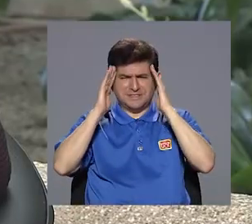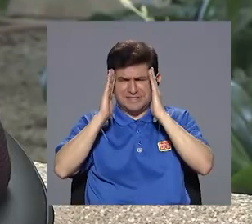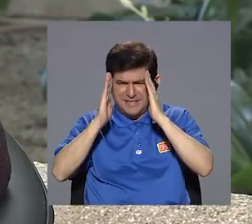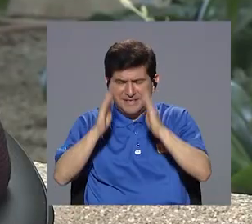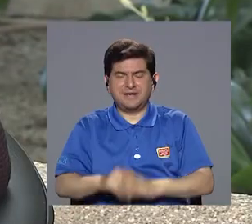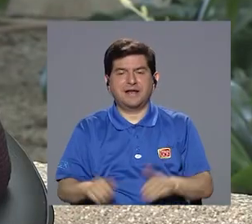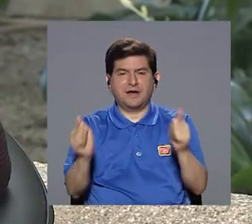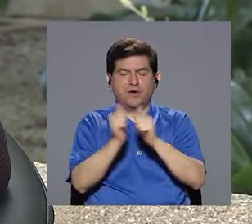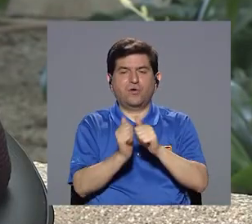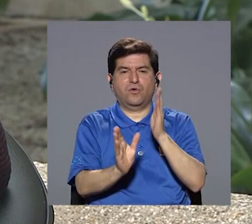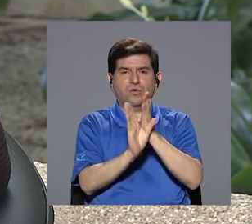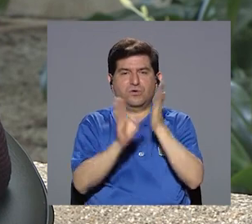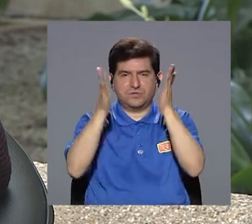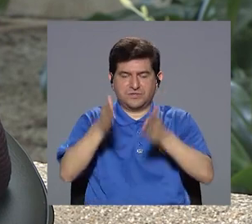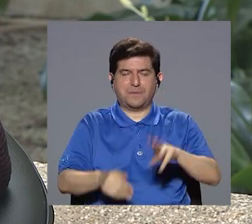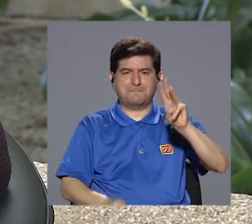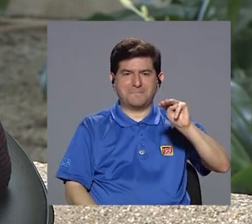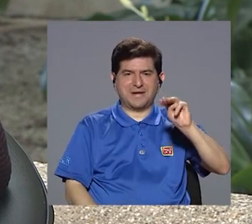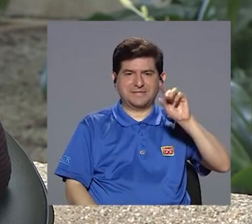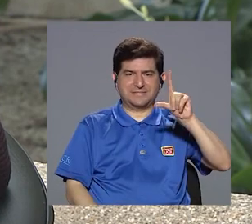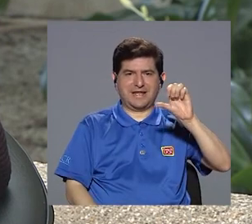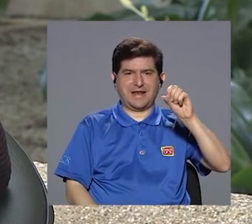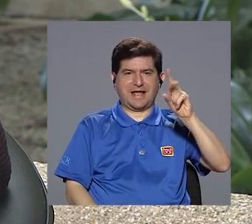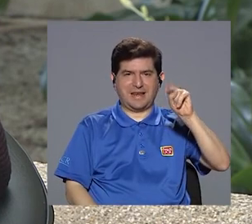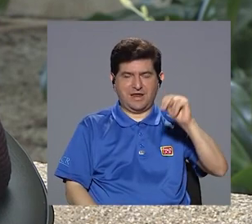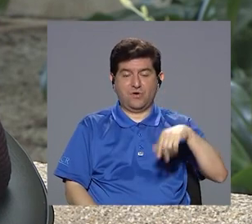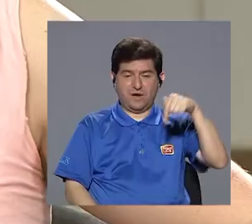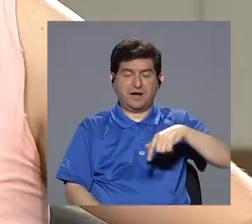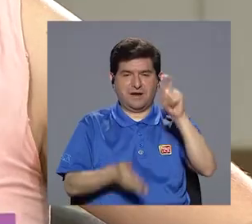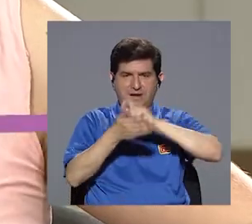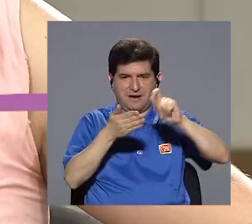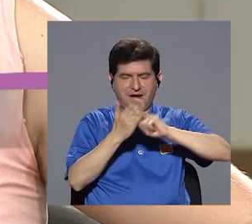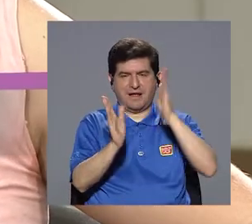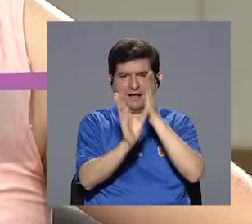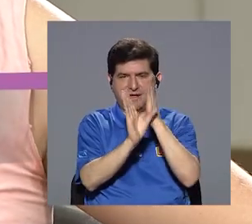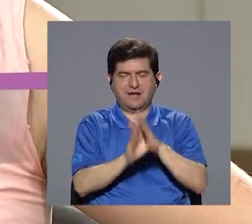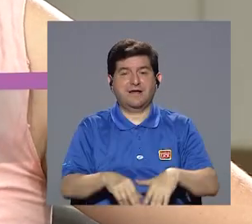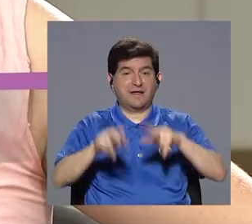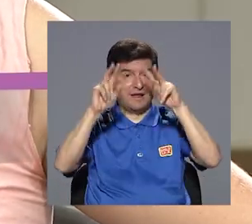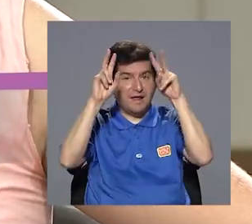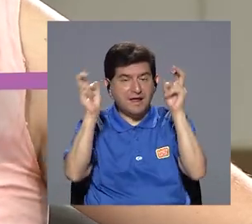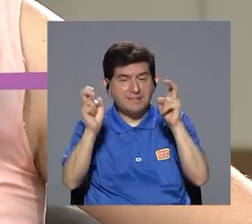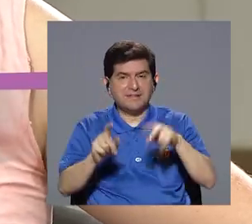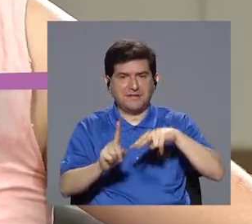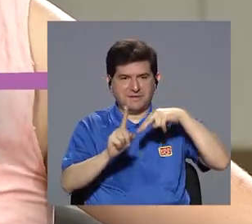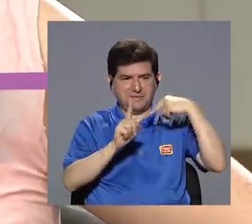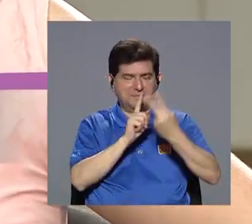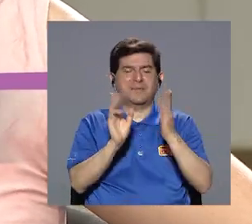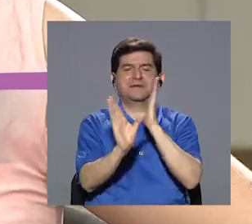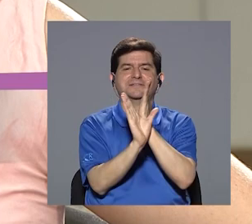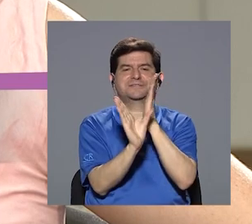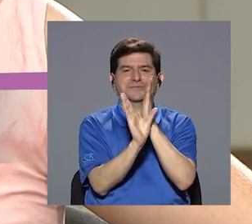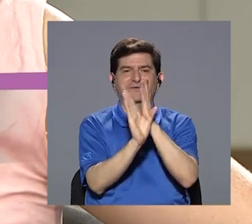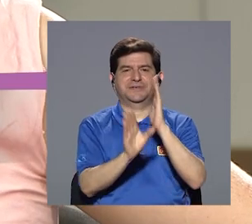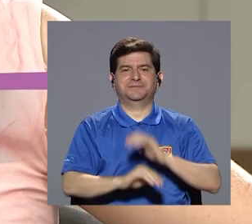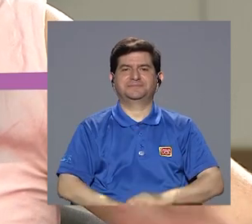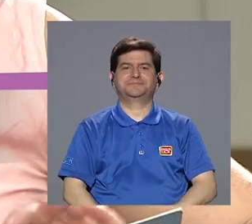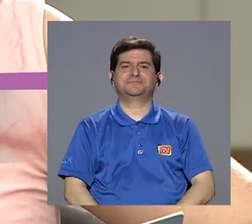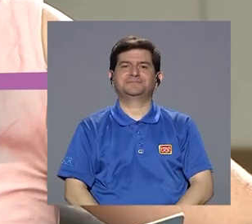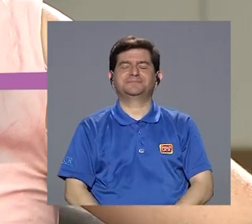la psicóloga Marcela León, acá de la Escuela de Psicología, justamente porque estamos enfocando este tema desde el área de la